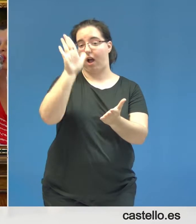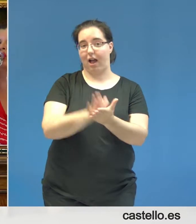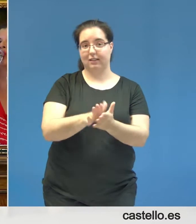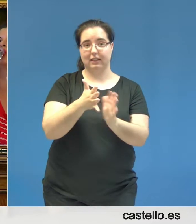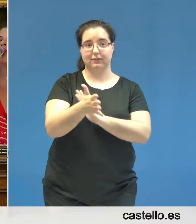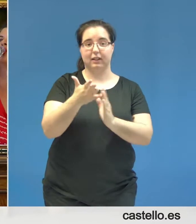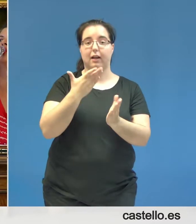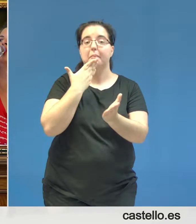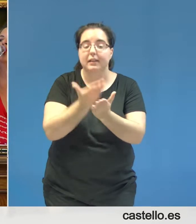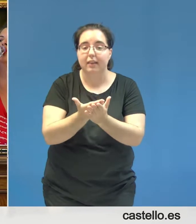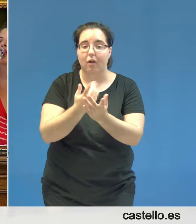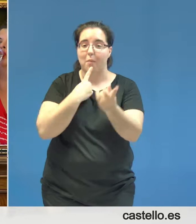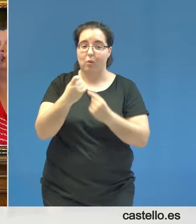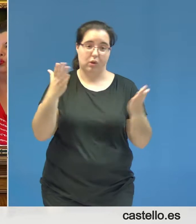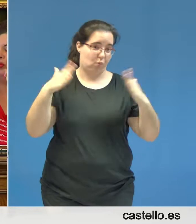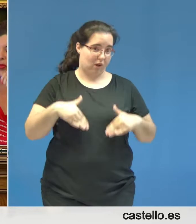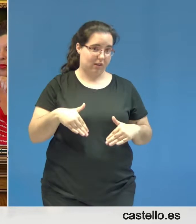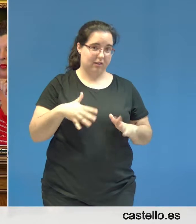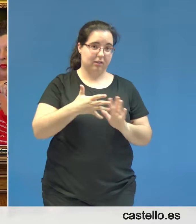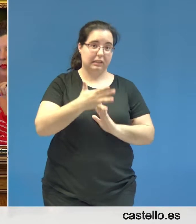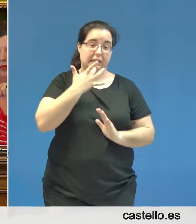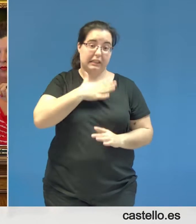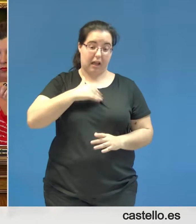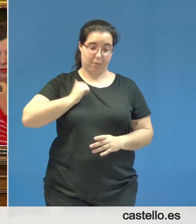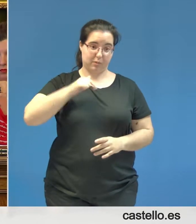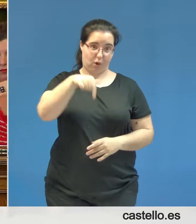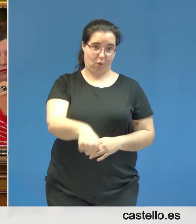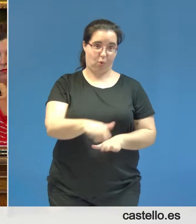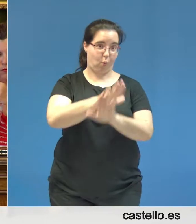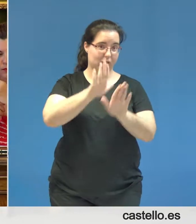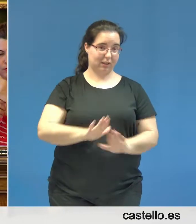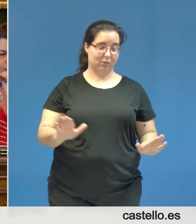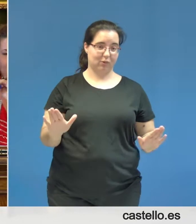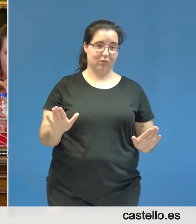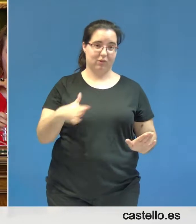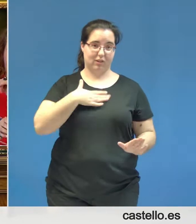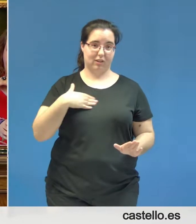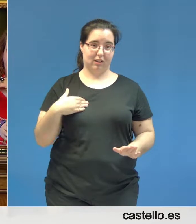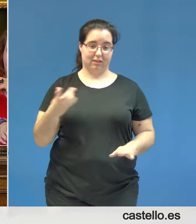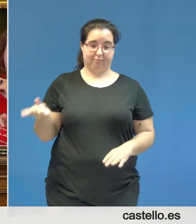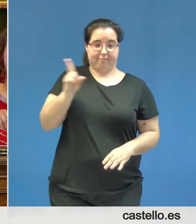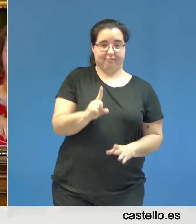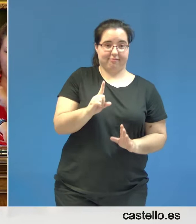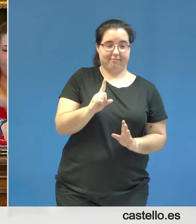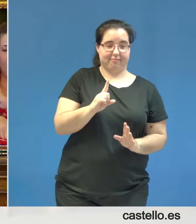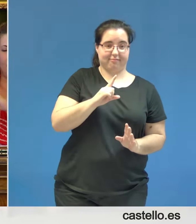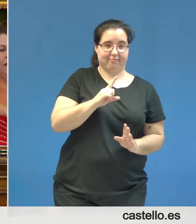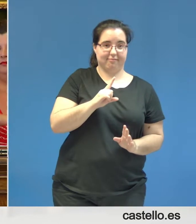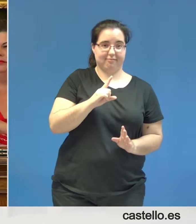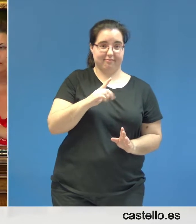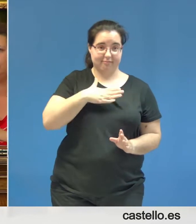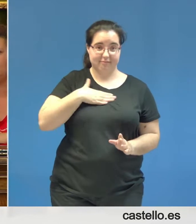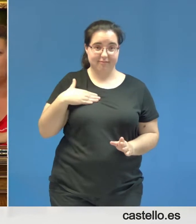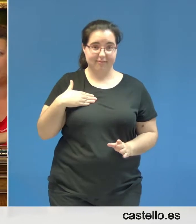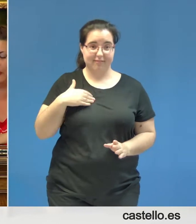y preguntas. Por lo tanto, si alguien quiere en este pleno tomar la palabra, pues es el momento,